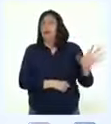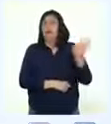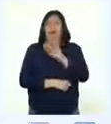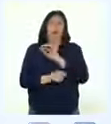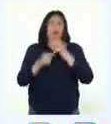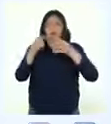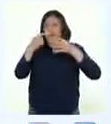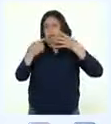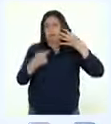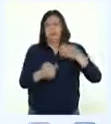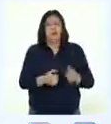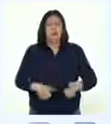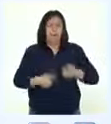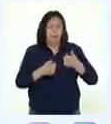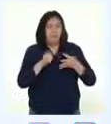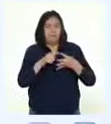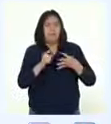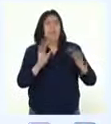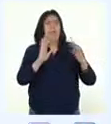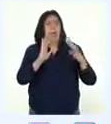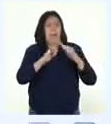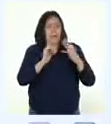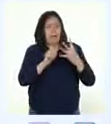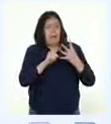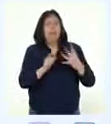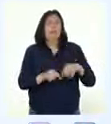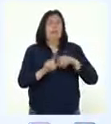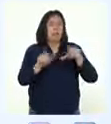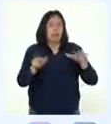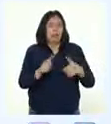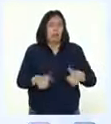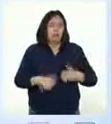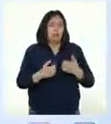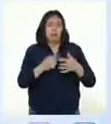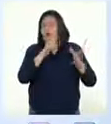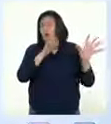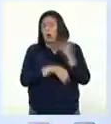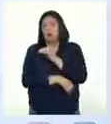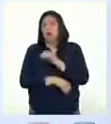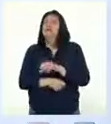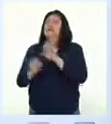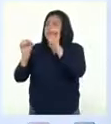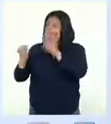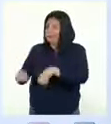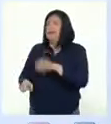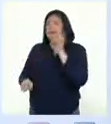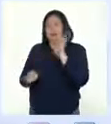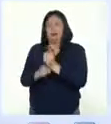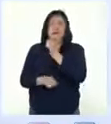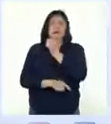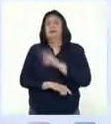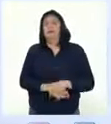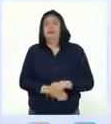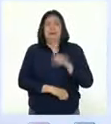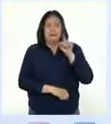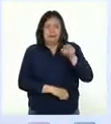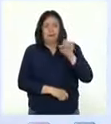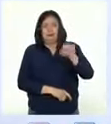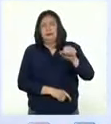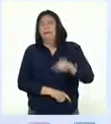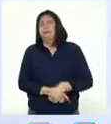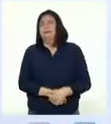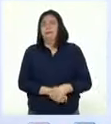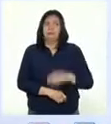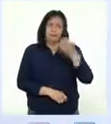todo sentido. Su vida, su vivienda, su ambiente, todo. ¡Exacto! Eso,